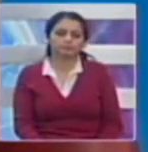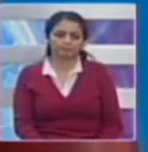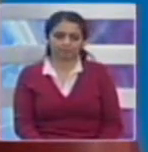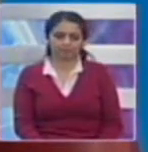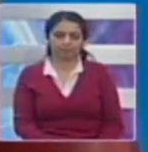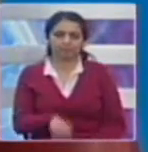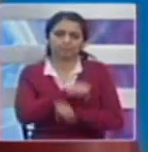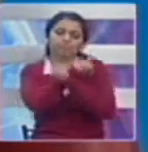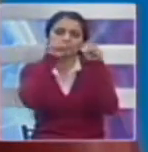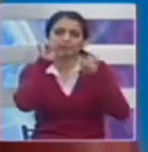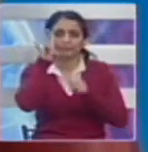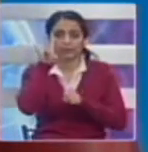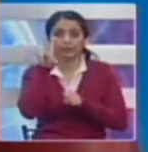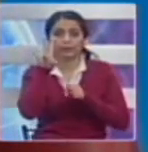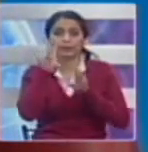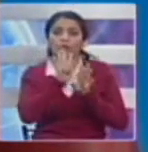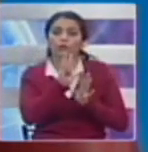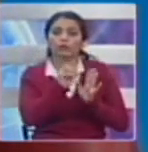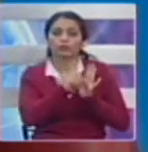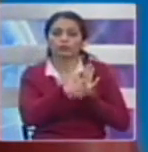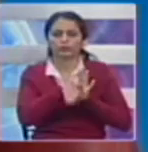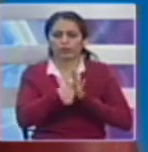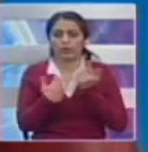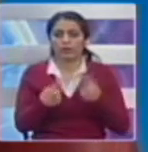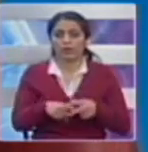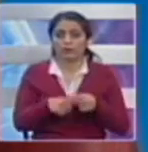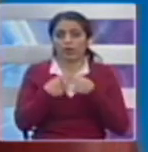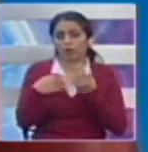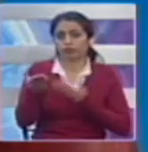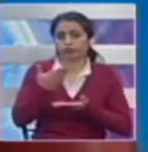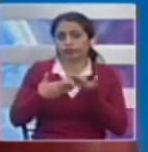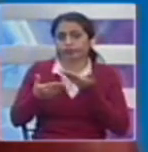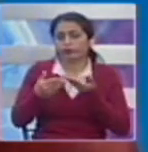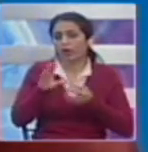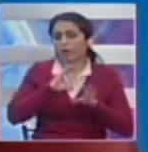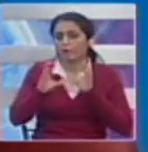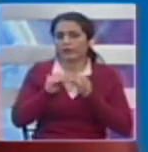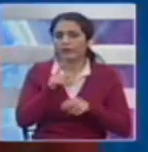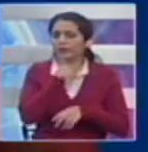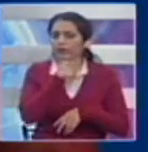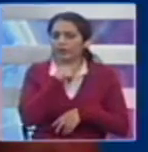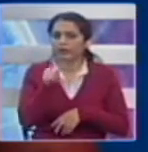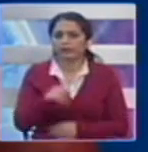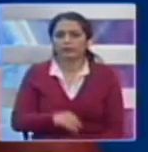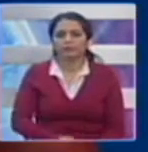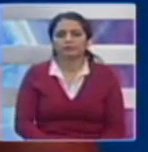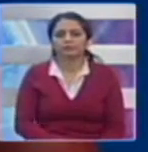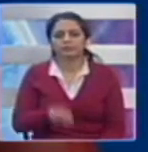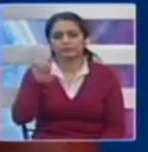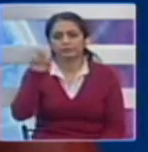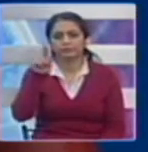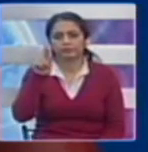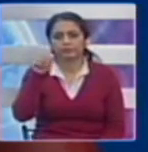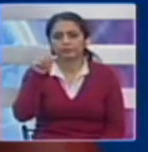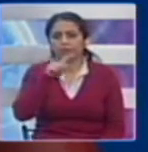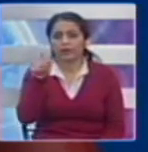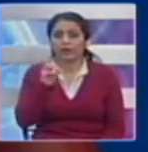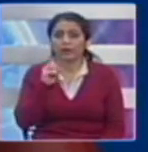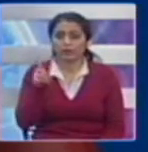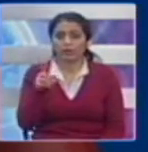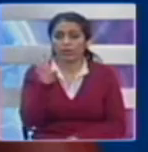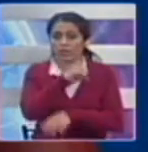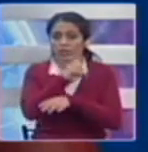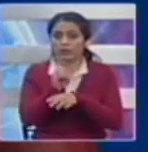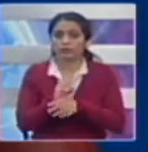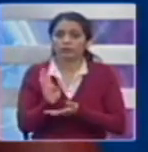Siete de la mañana, 40 minutos, vamos a iniciar el diálogo con nuestra invitada, la ingeniera Juliet Erazo, la directora provincial